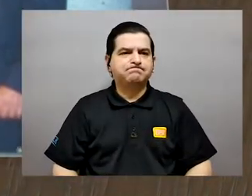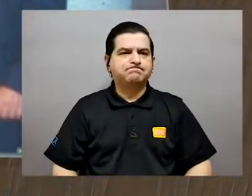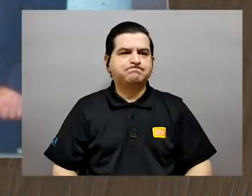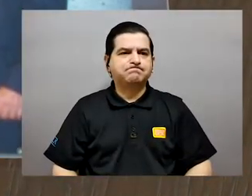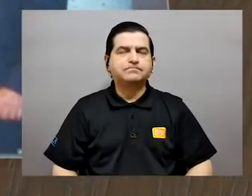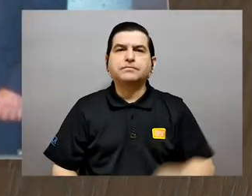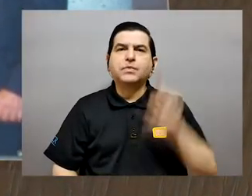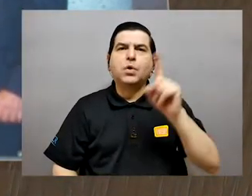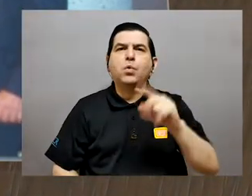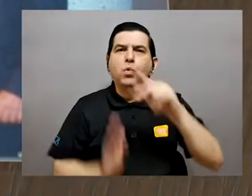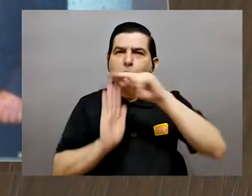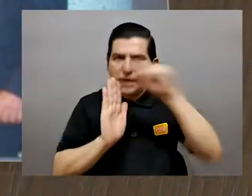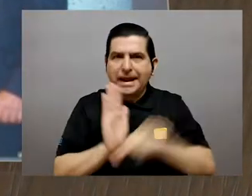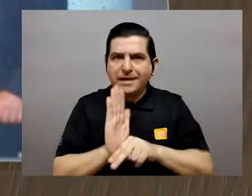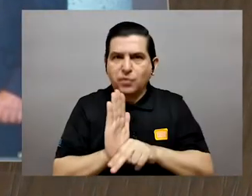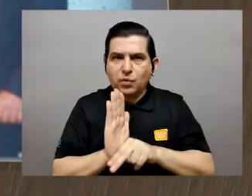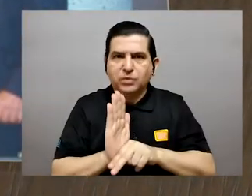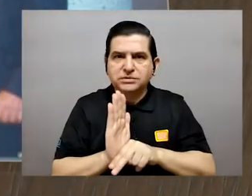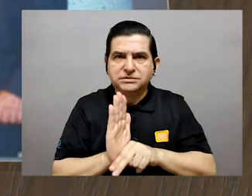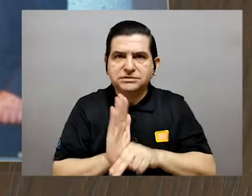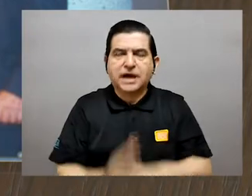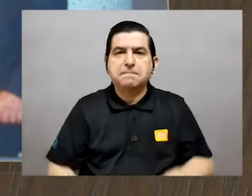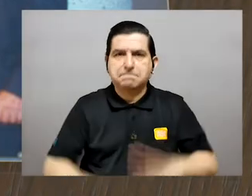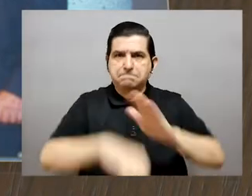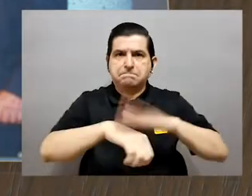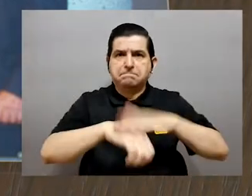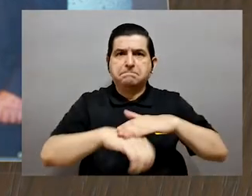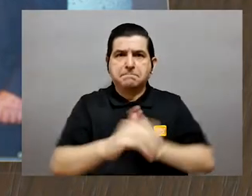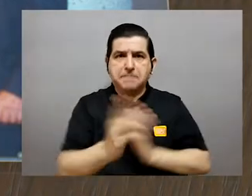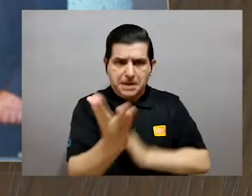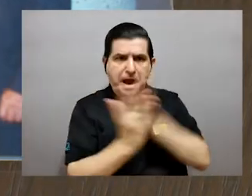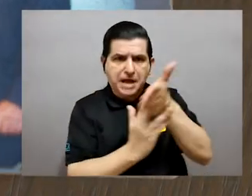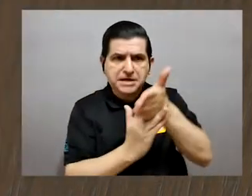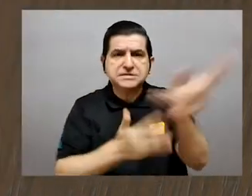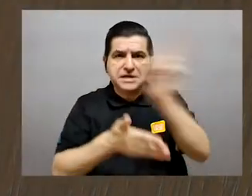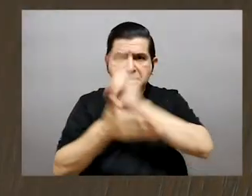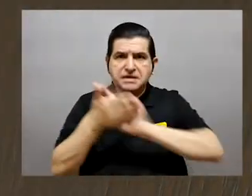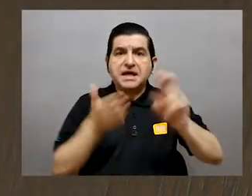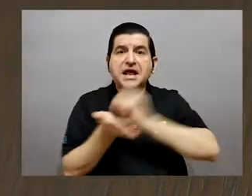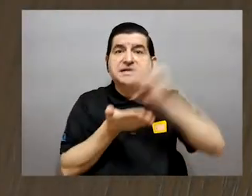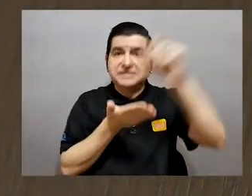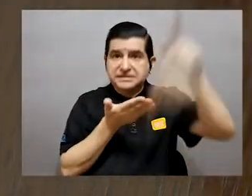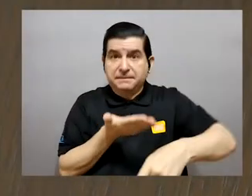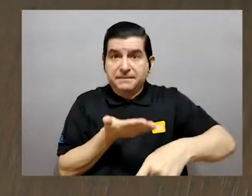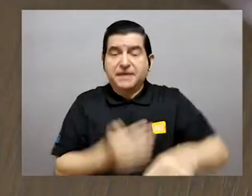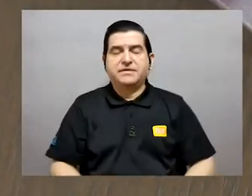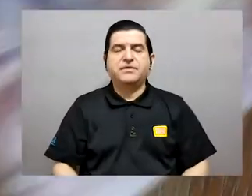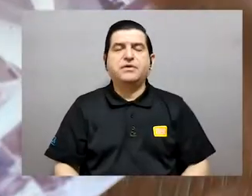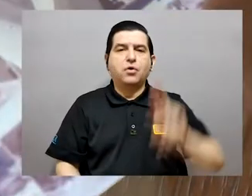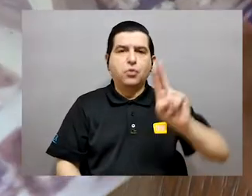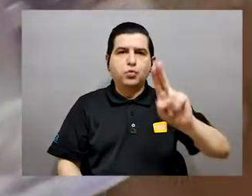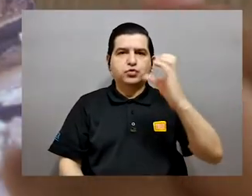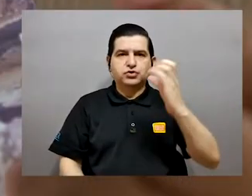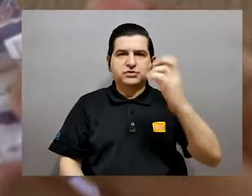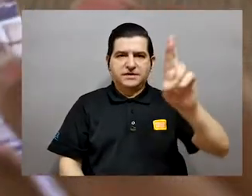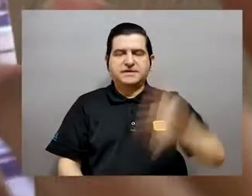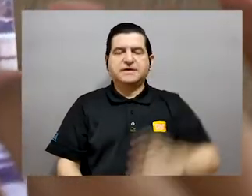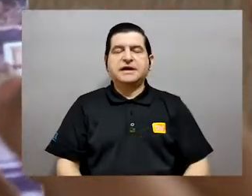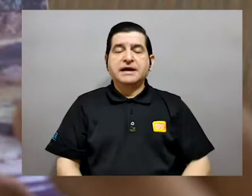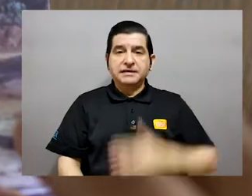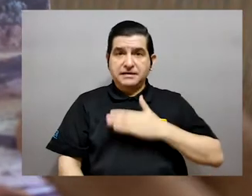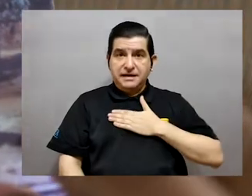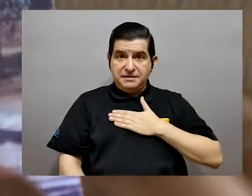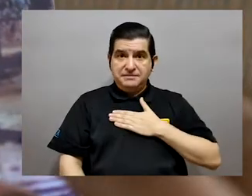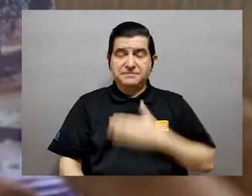estudiar. Y aparecen las hermanas Zulate. Y aparecen las hermanas Zulate Arias, que ellas estudiaron en Tilarán, en la